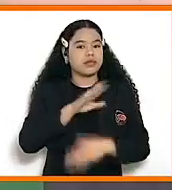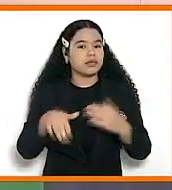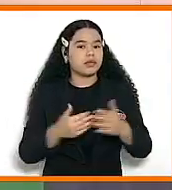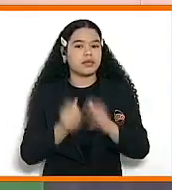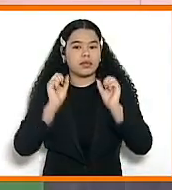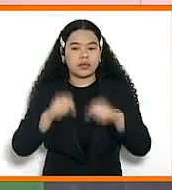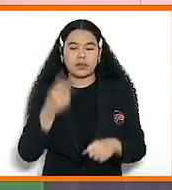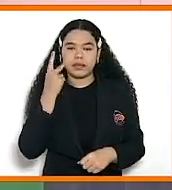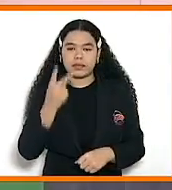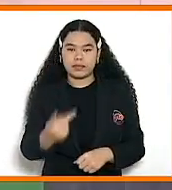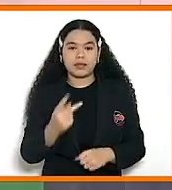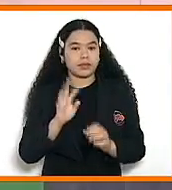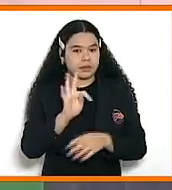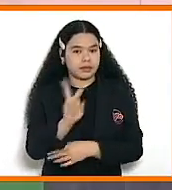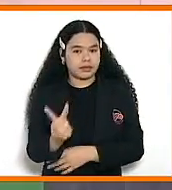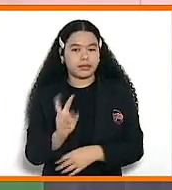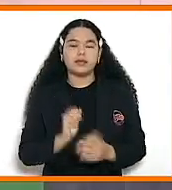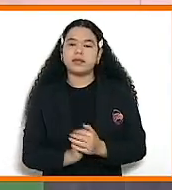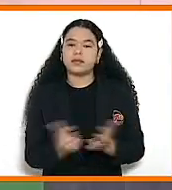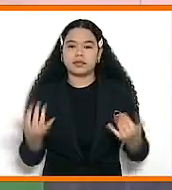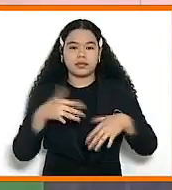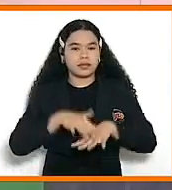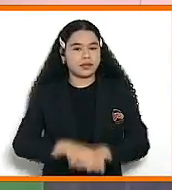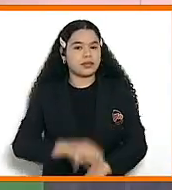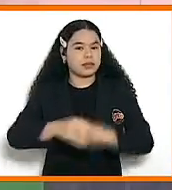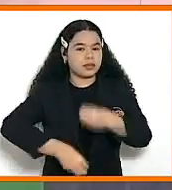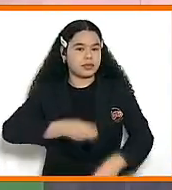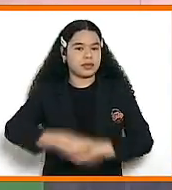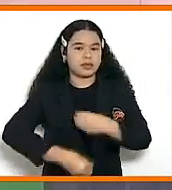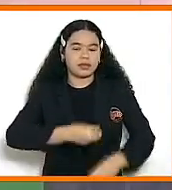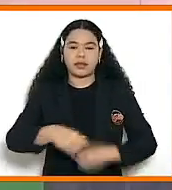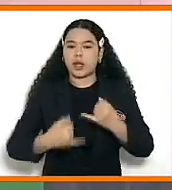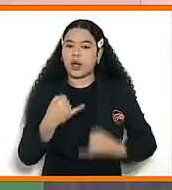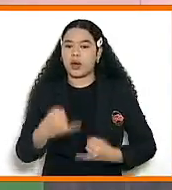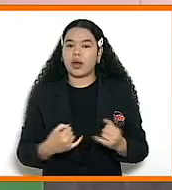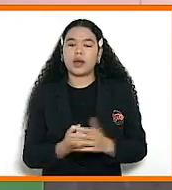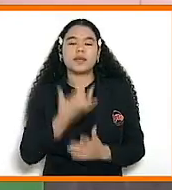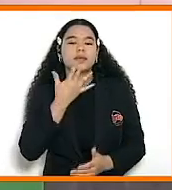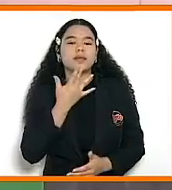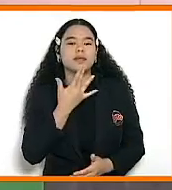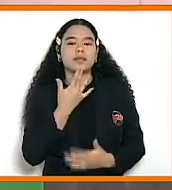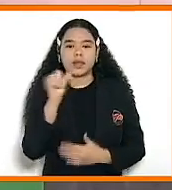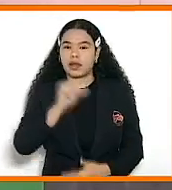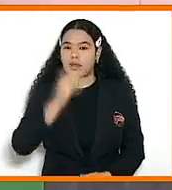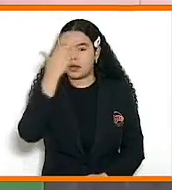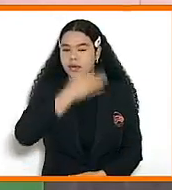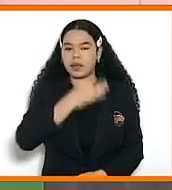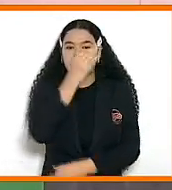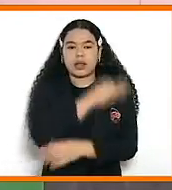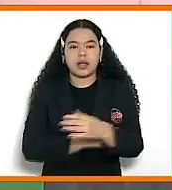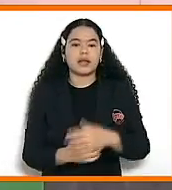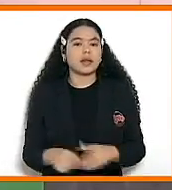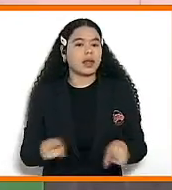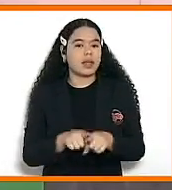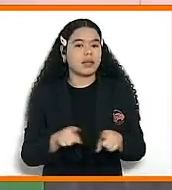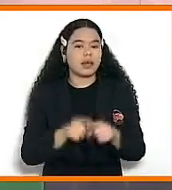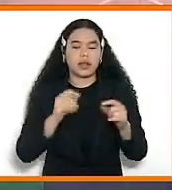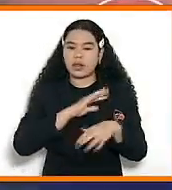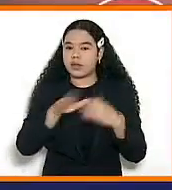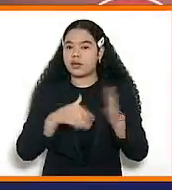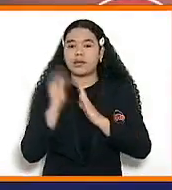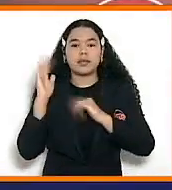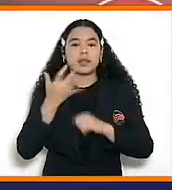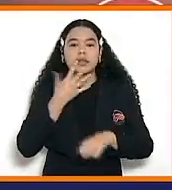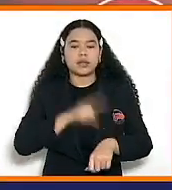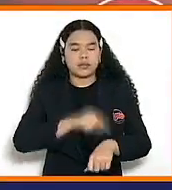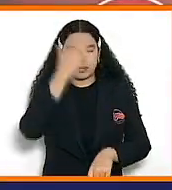puedes observar en tu pantalla, vamos a incorporar nuestras esferas a nuestro juego preferido para esta hermosa tarde. También te deseo muchísima suerte porque es